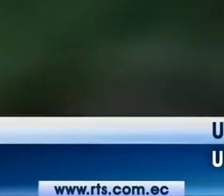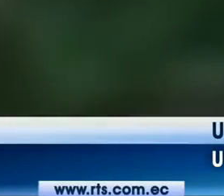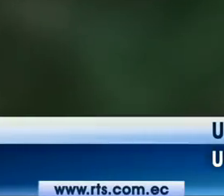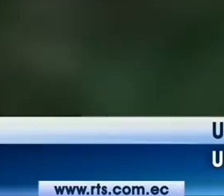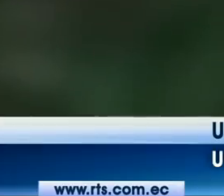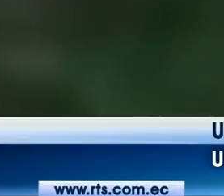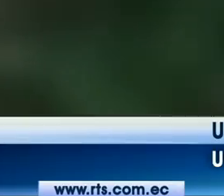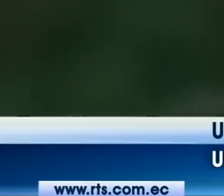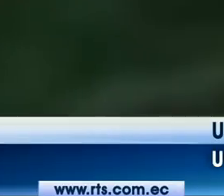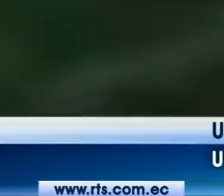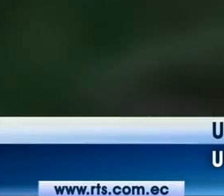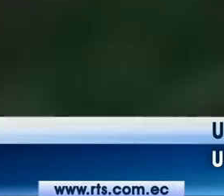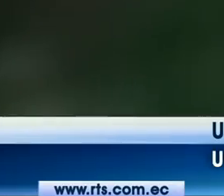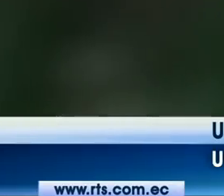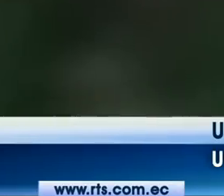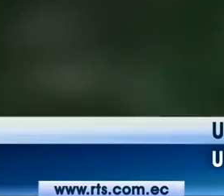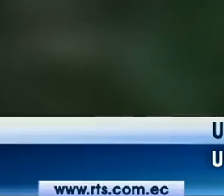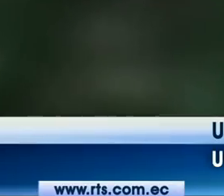humanos.